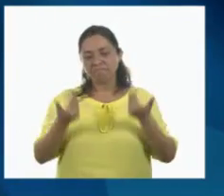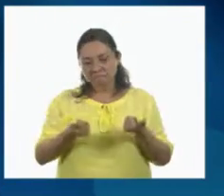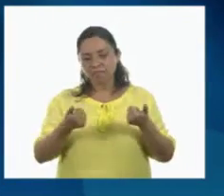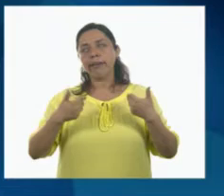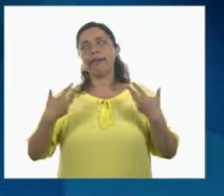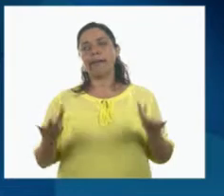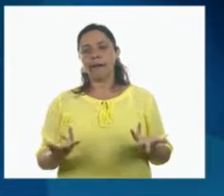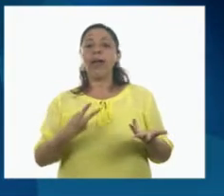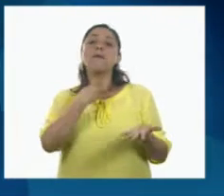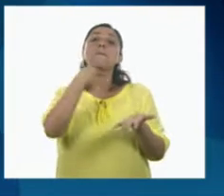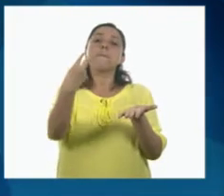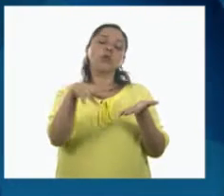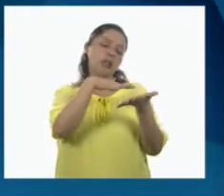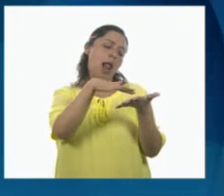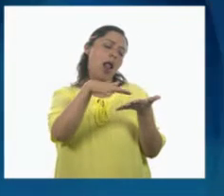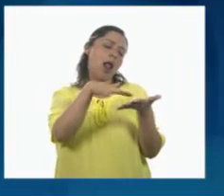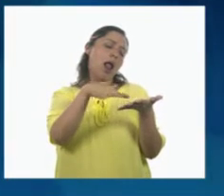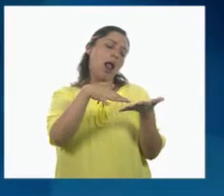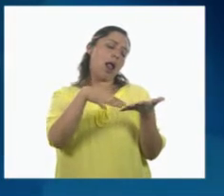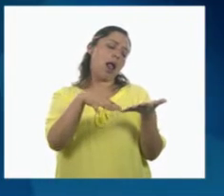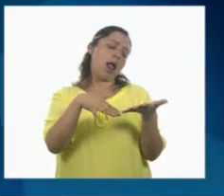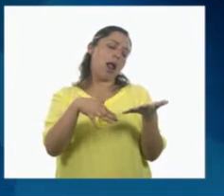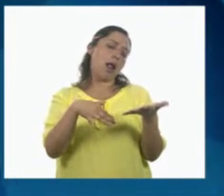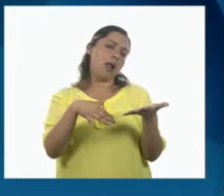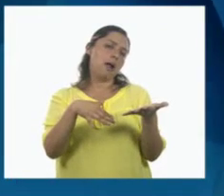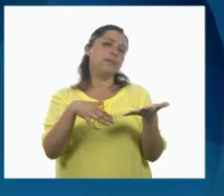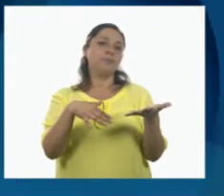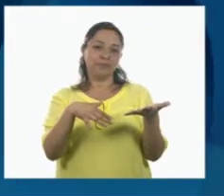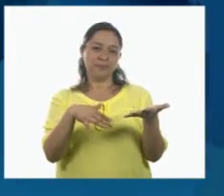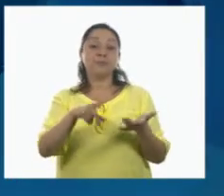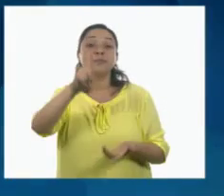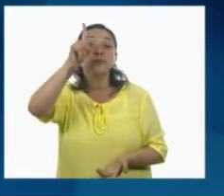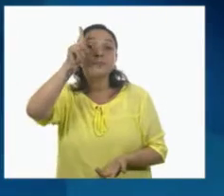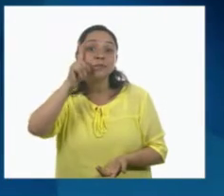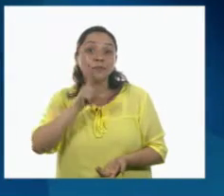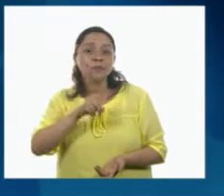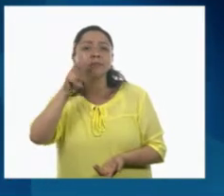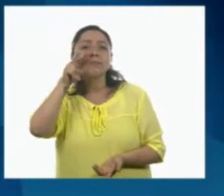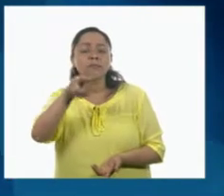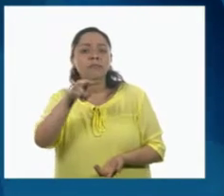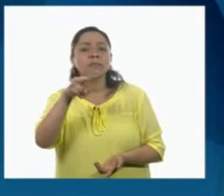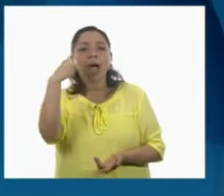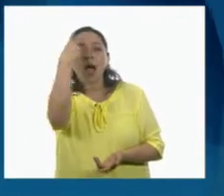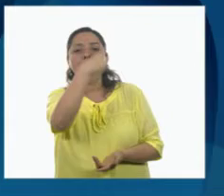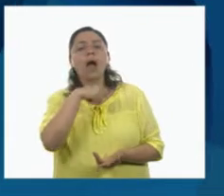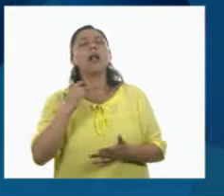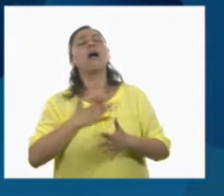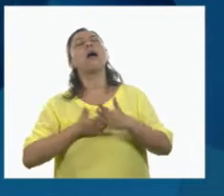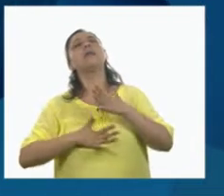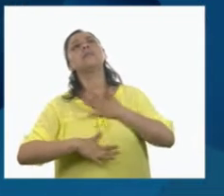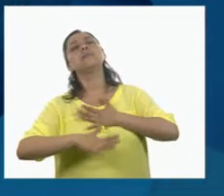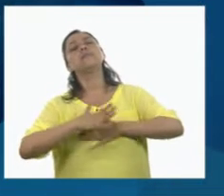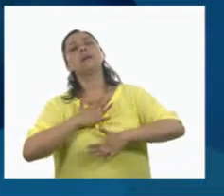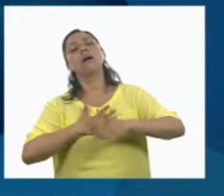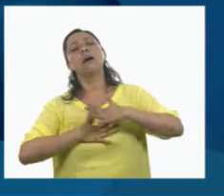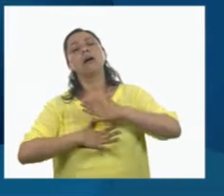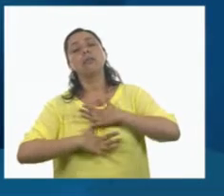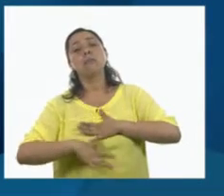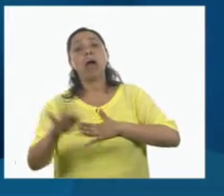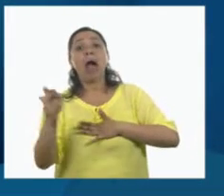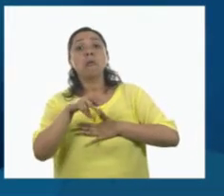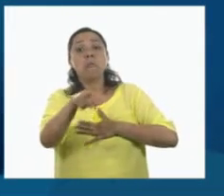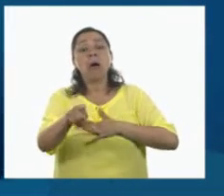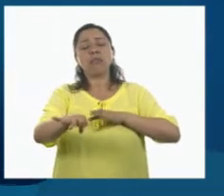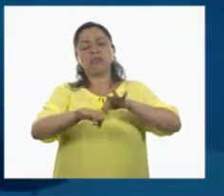leían en voz alta las noticias. También vemos a una mujer muy cansada. Probablemente su jornada